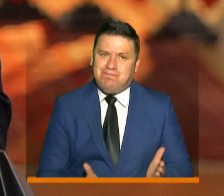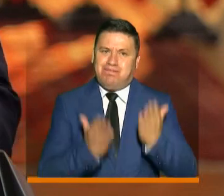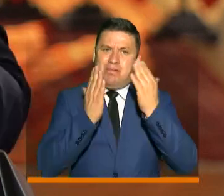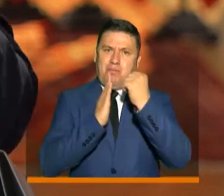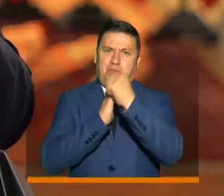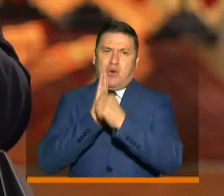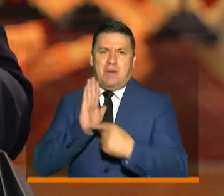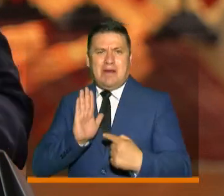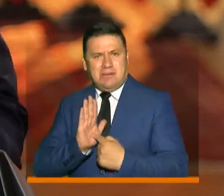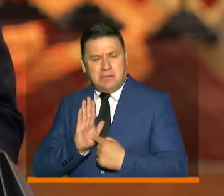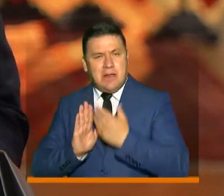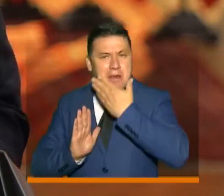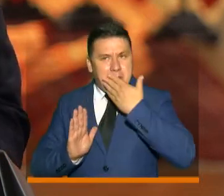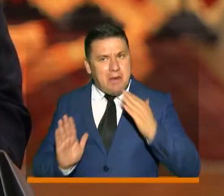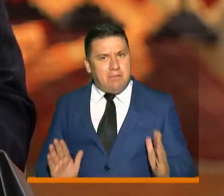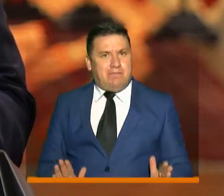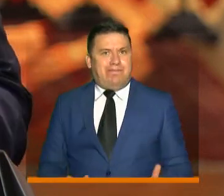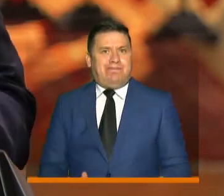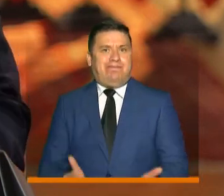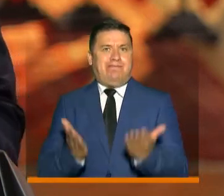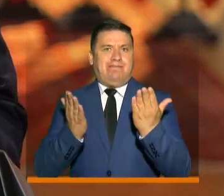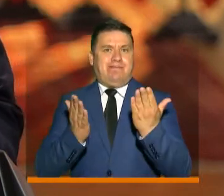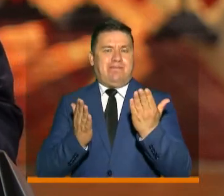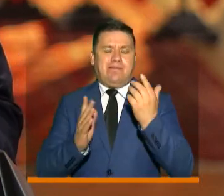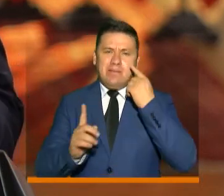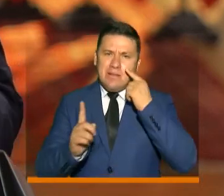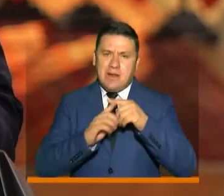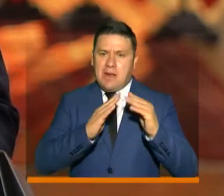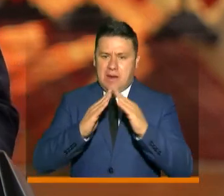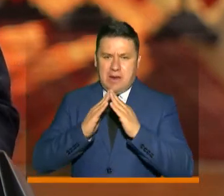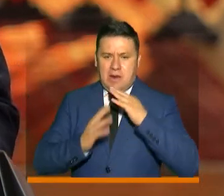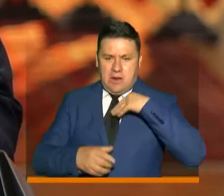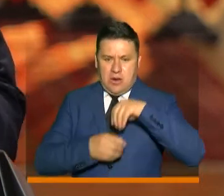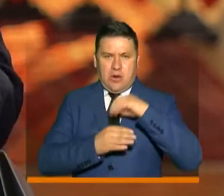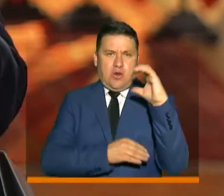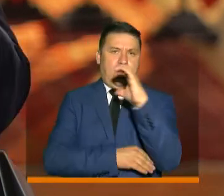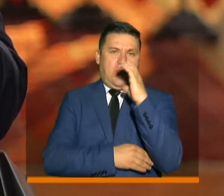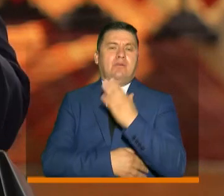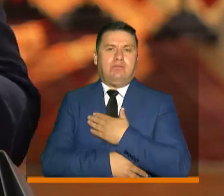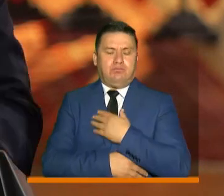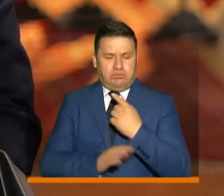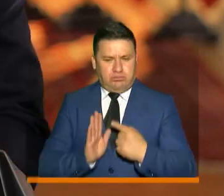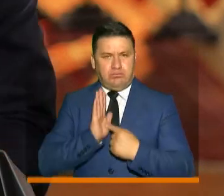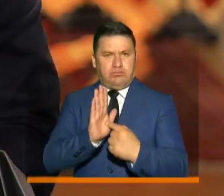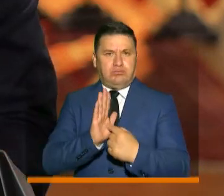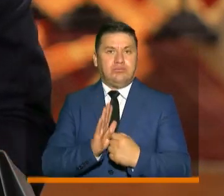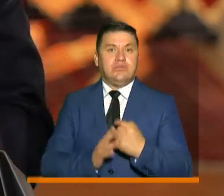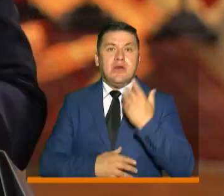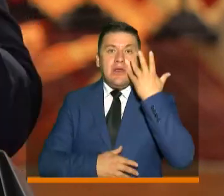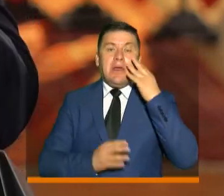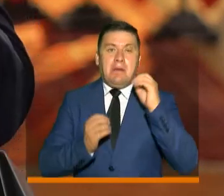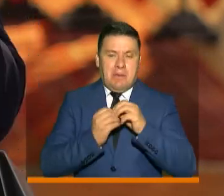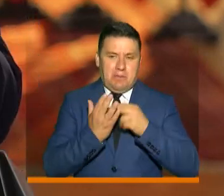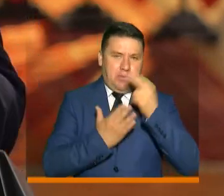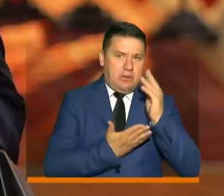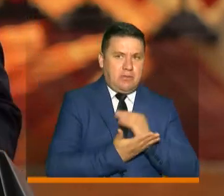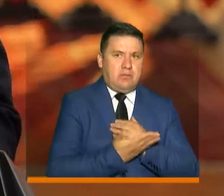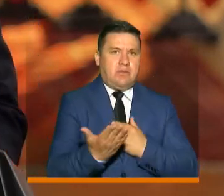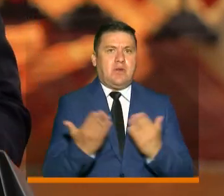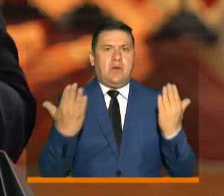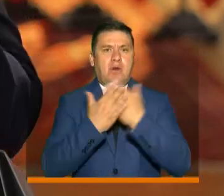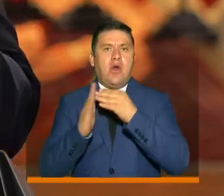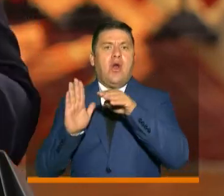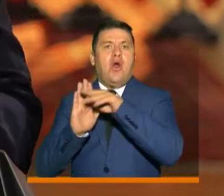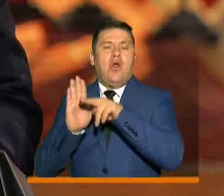y crear mejores condiciones para la adquisición de vivienda en nuestro país presentaremos en los próximos días una modernización